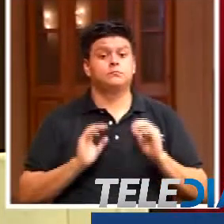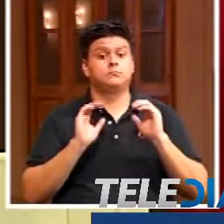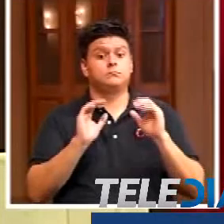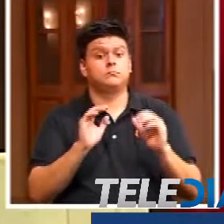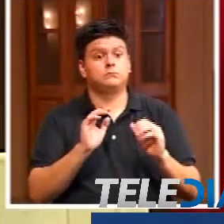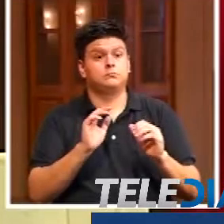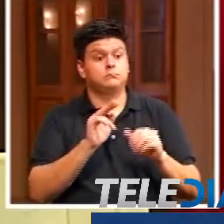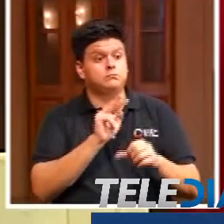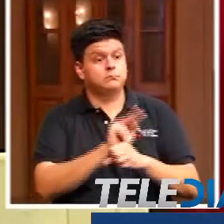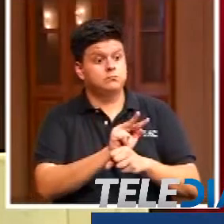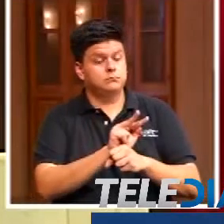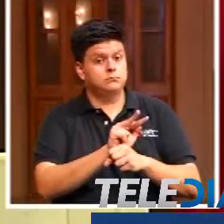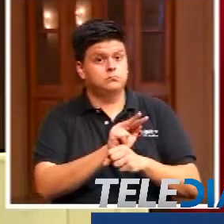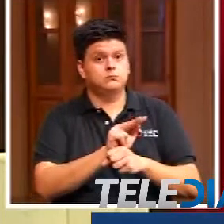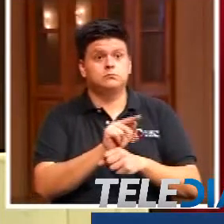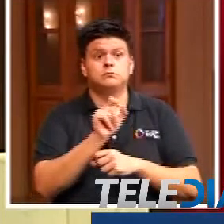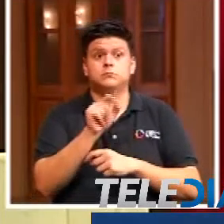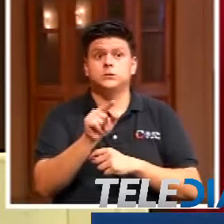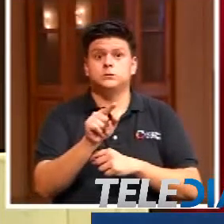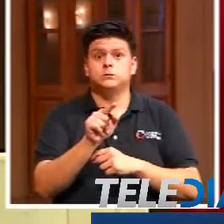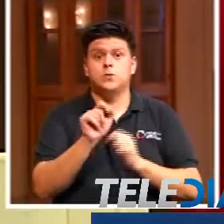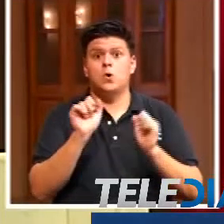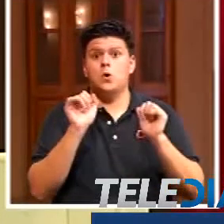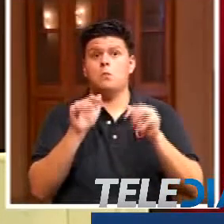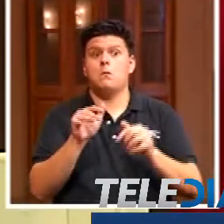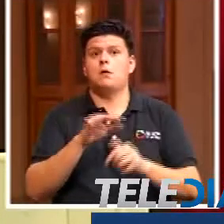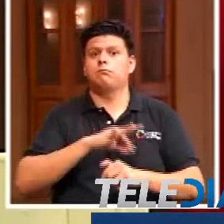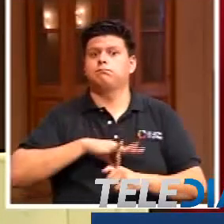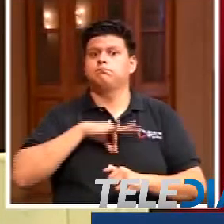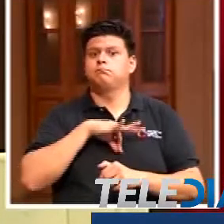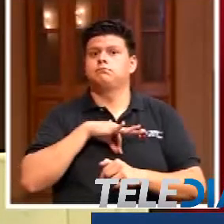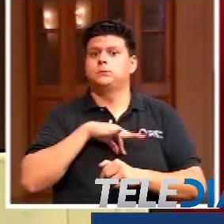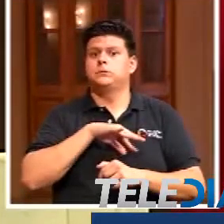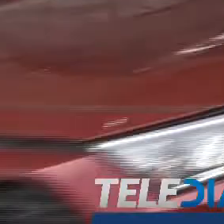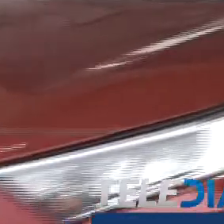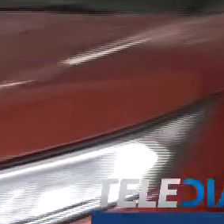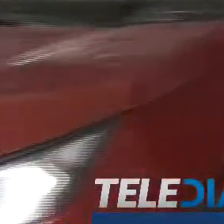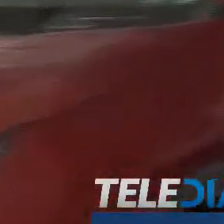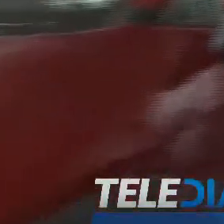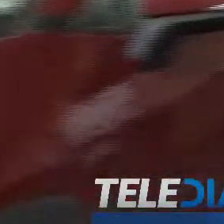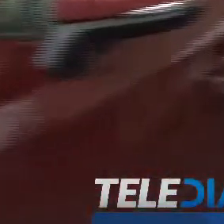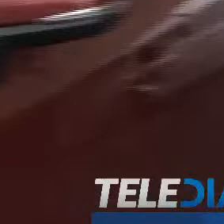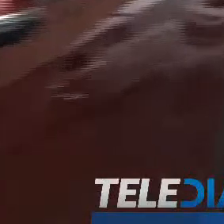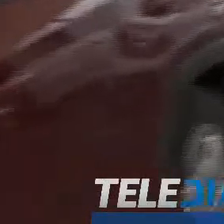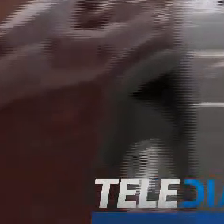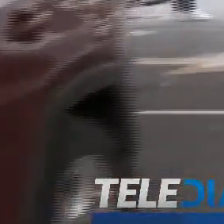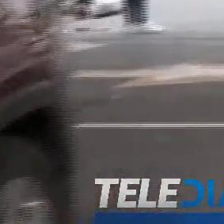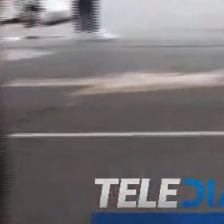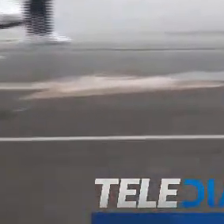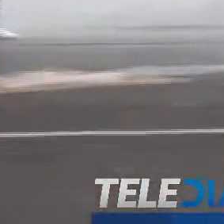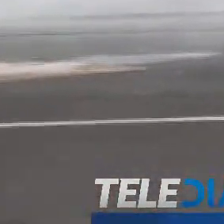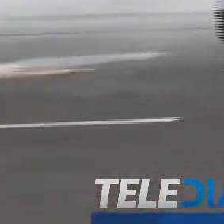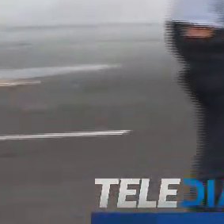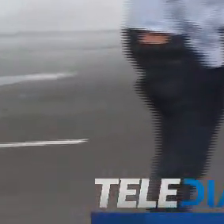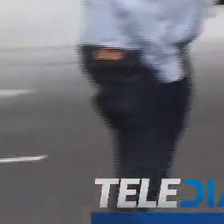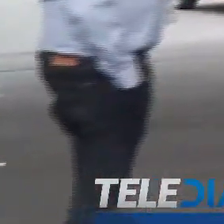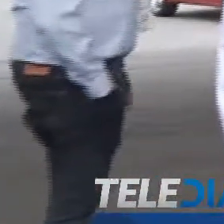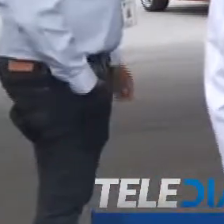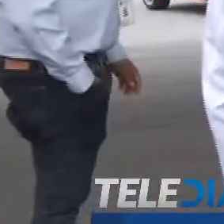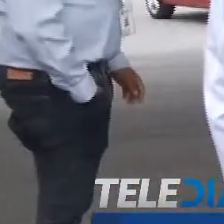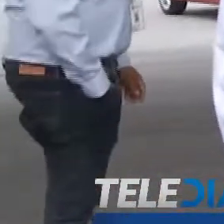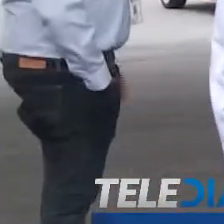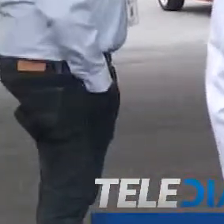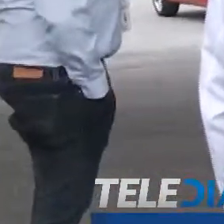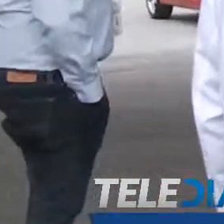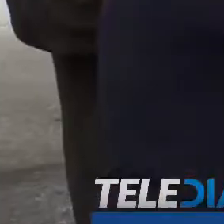cuidarlos y que vayan felices posteriormente ya vacunados. Para ello se analiza la posibilidad de instalar